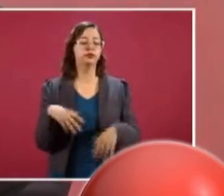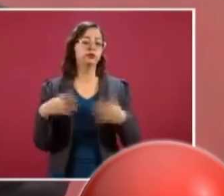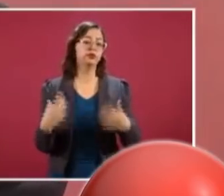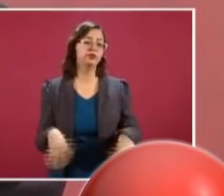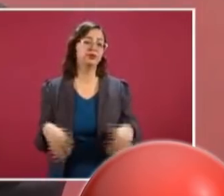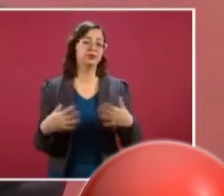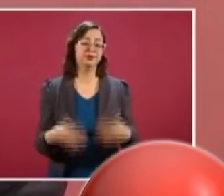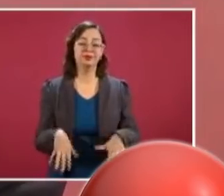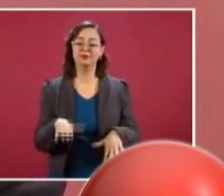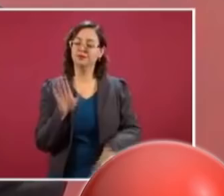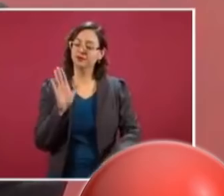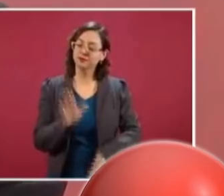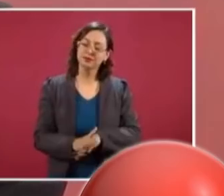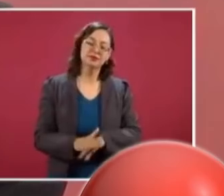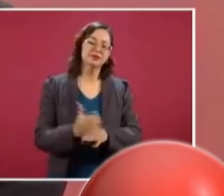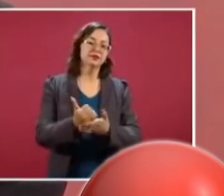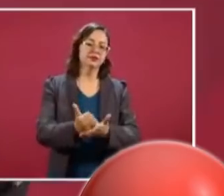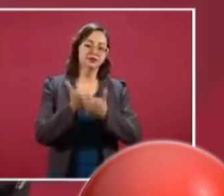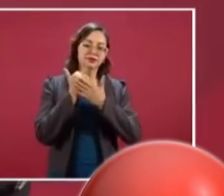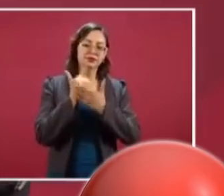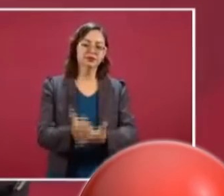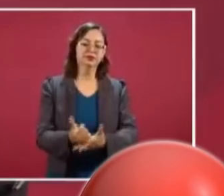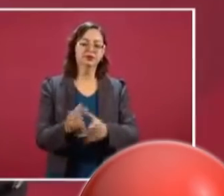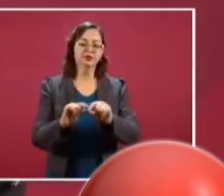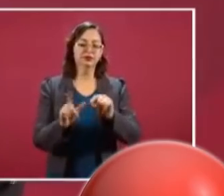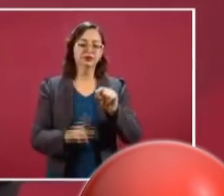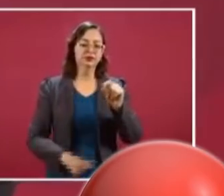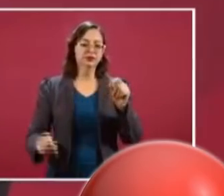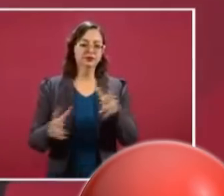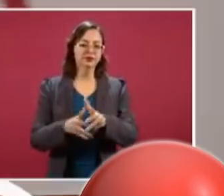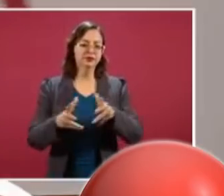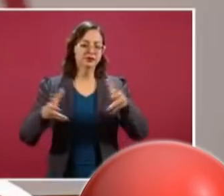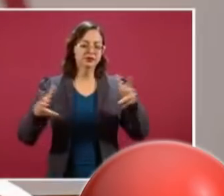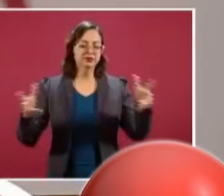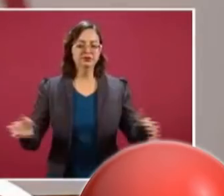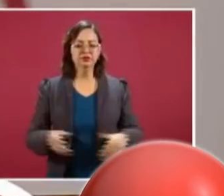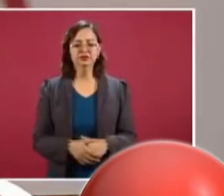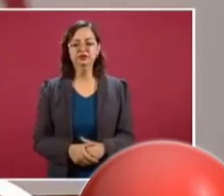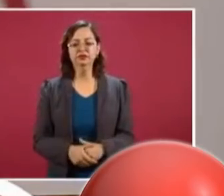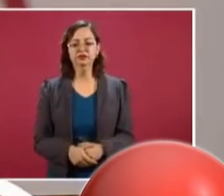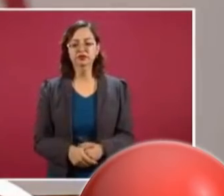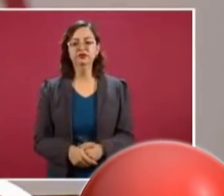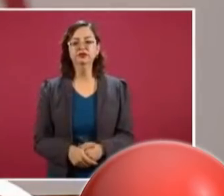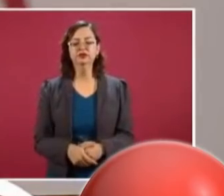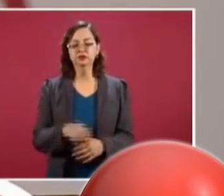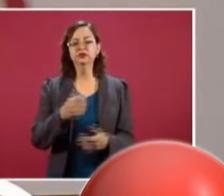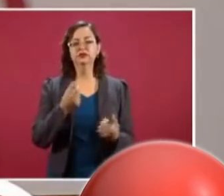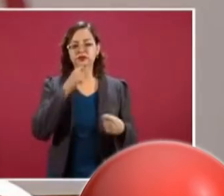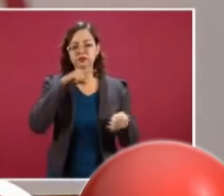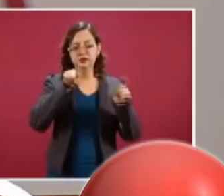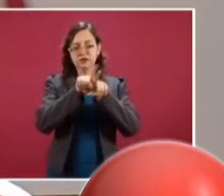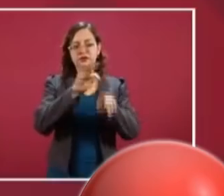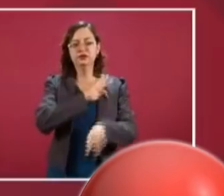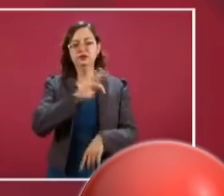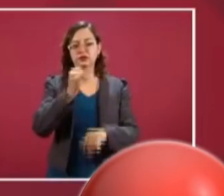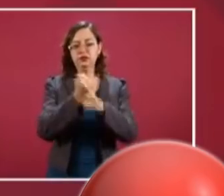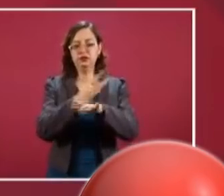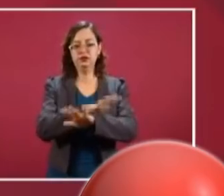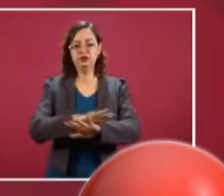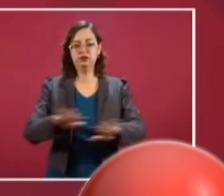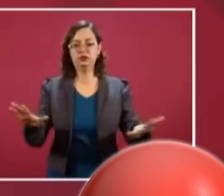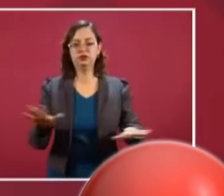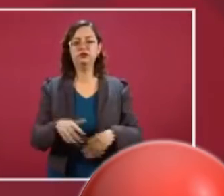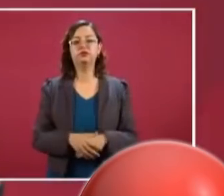ayudar aún más al crecimiento. Les puedo también informar que